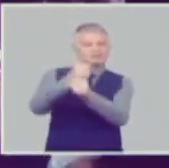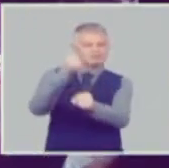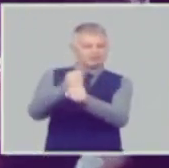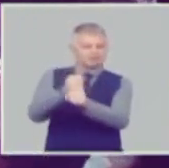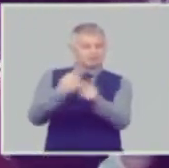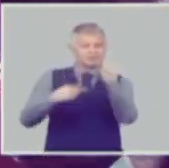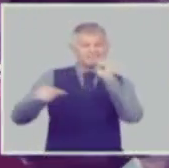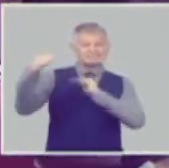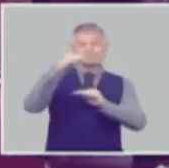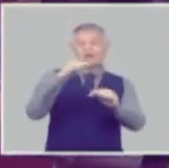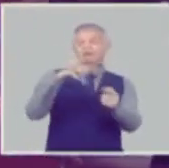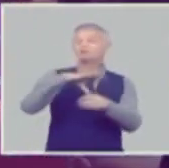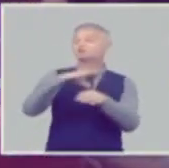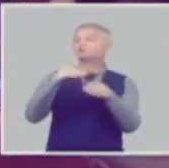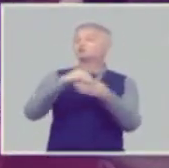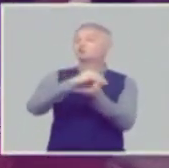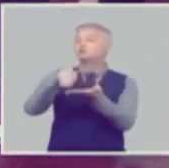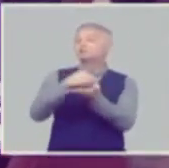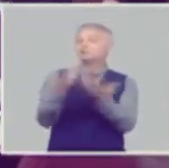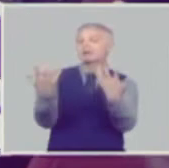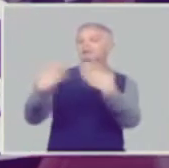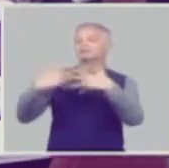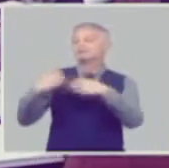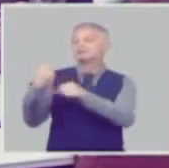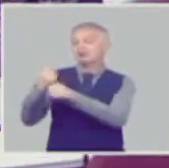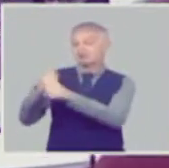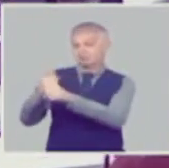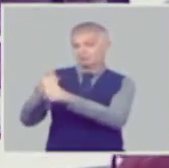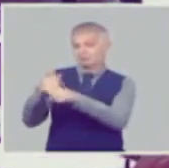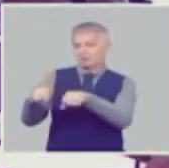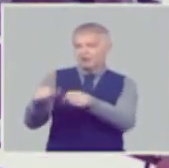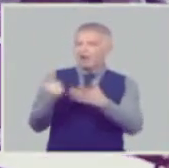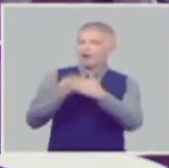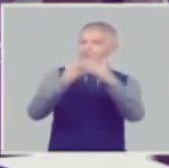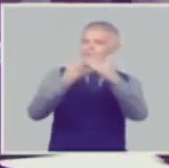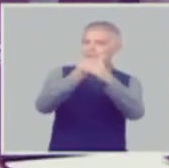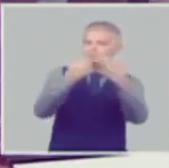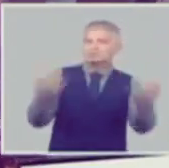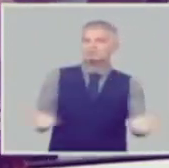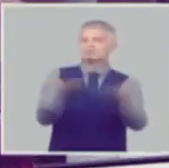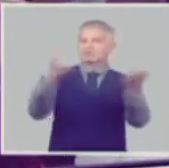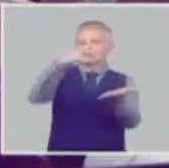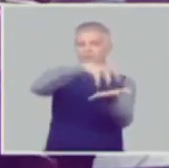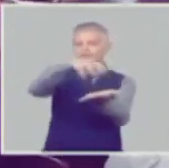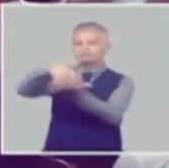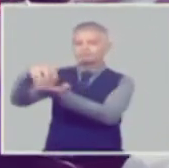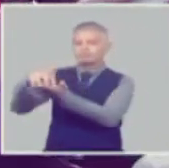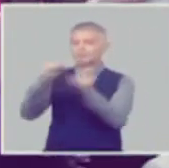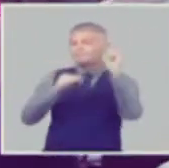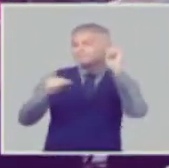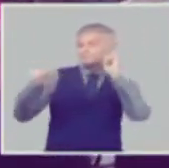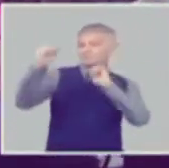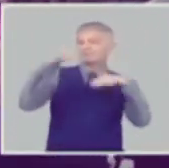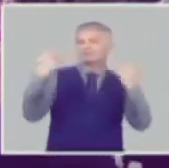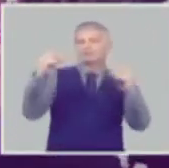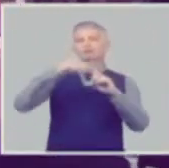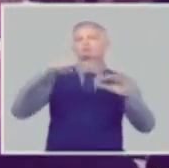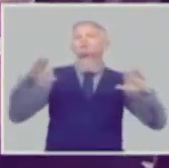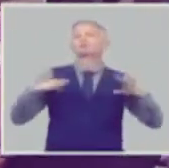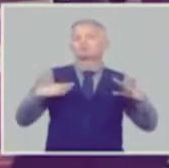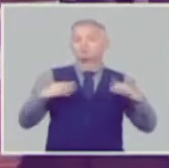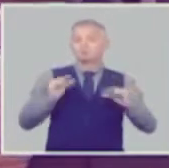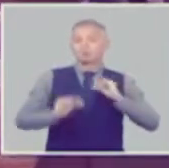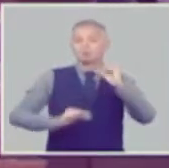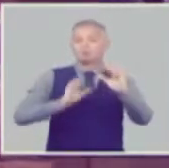en la actividad productiva, para lo cual es imprescindible el impulso al desarrollo local, priorizando el turismo en respaldo a su recuperación